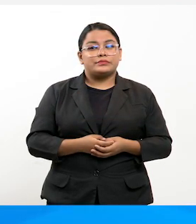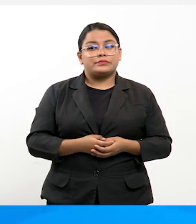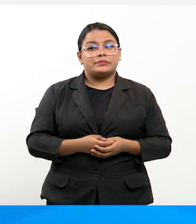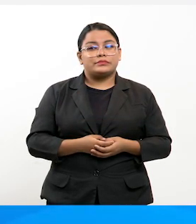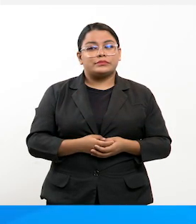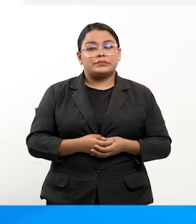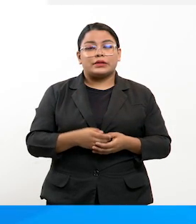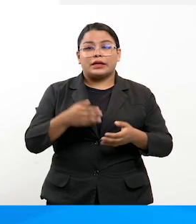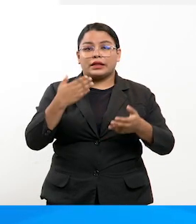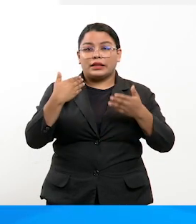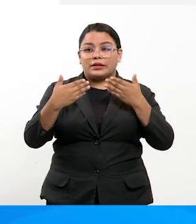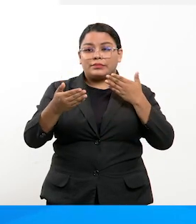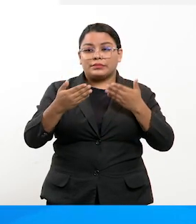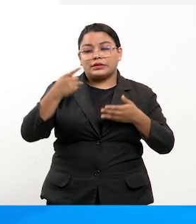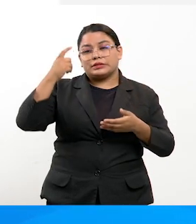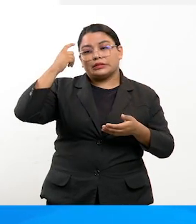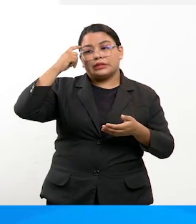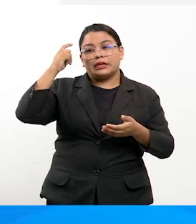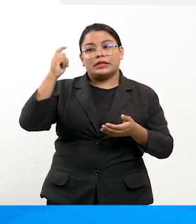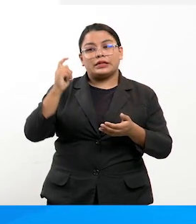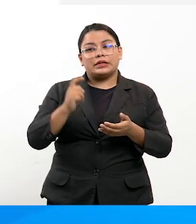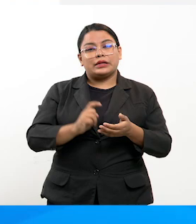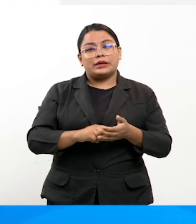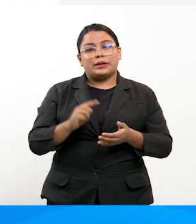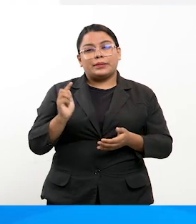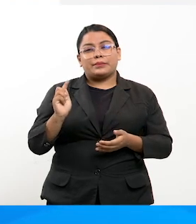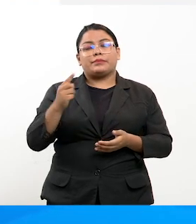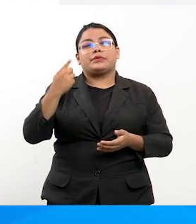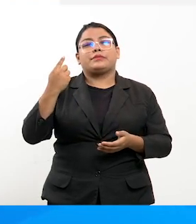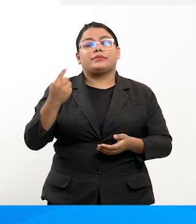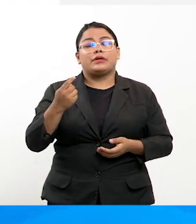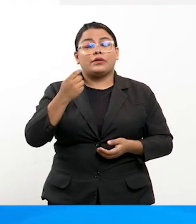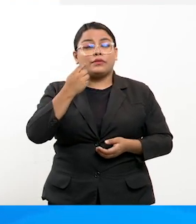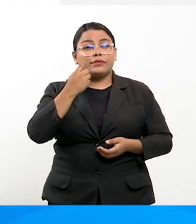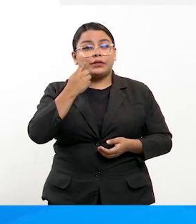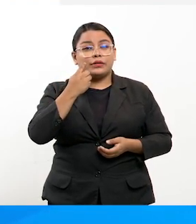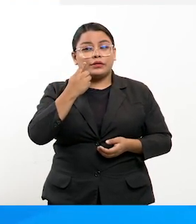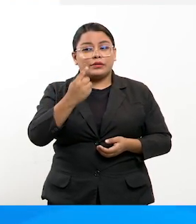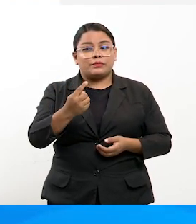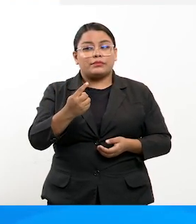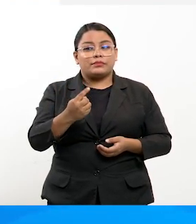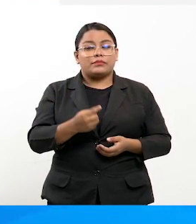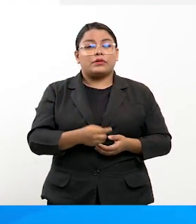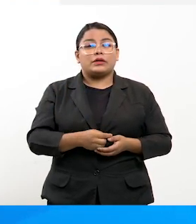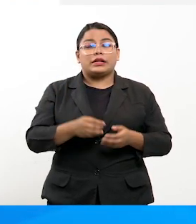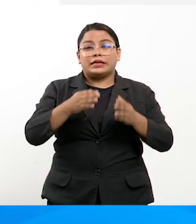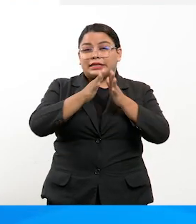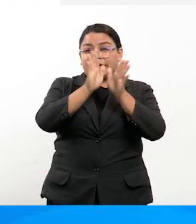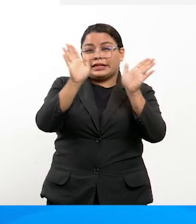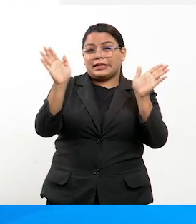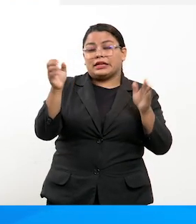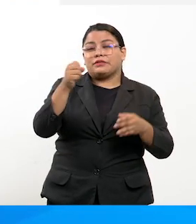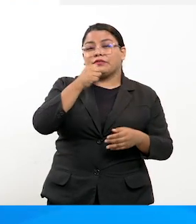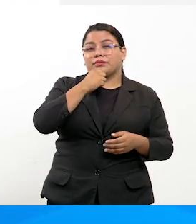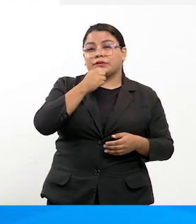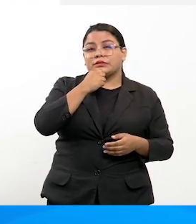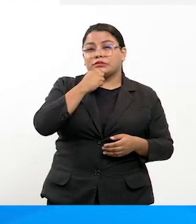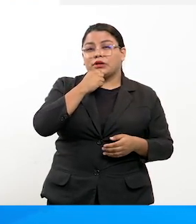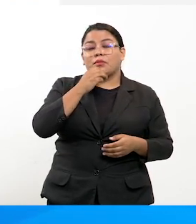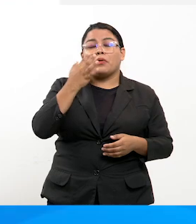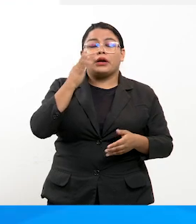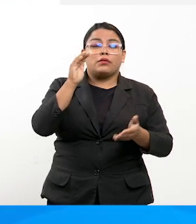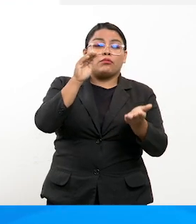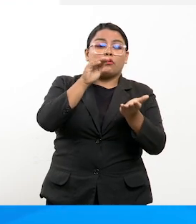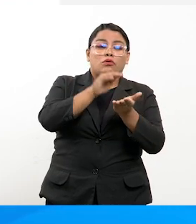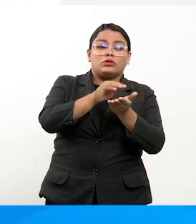En la descripción de la prueba, primero encontrará las generalidades, por ejemplo, la unidad que